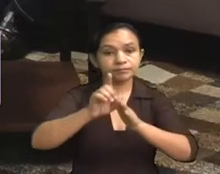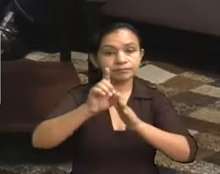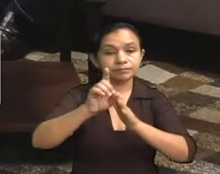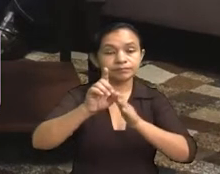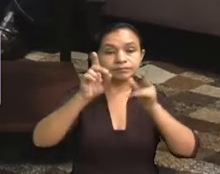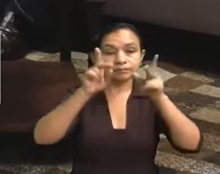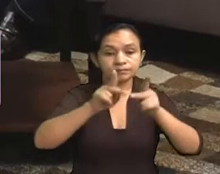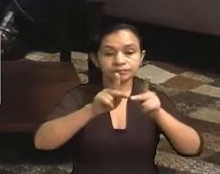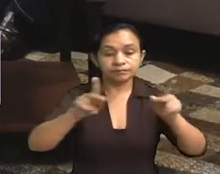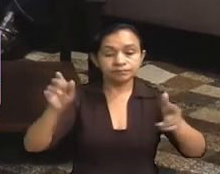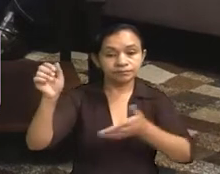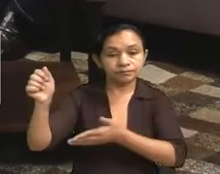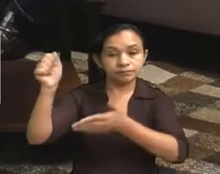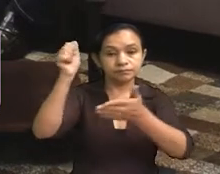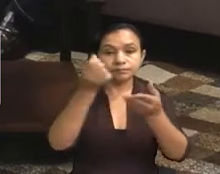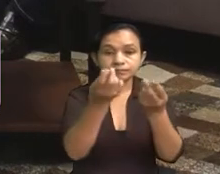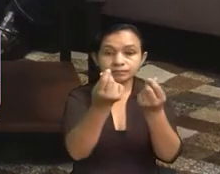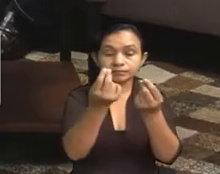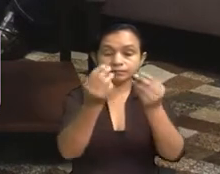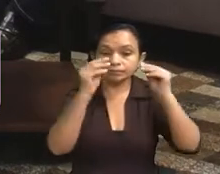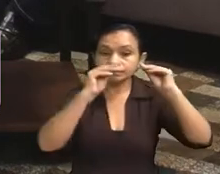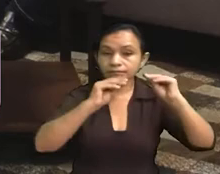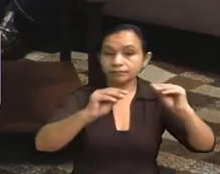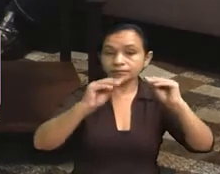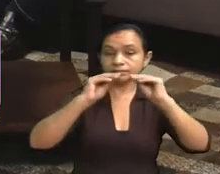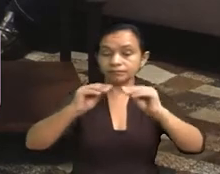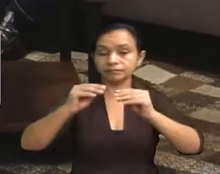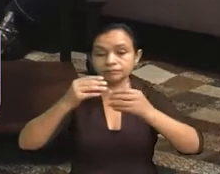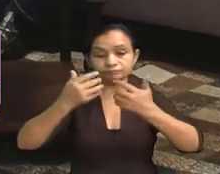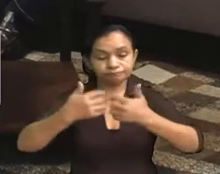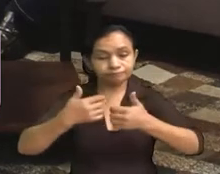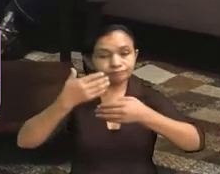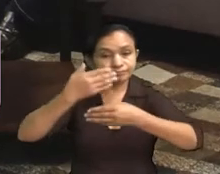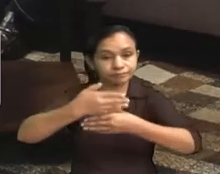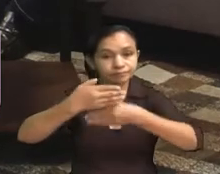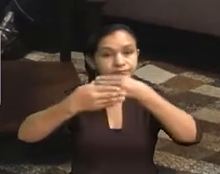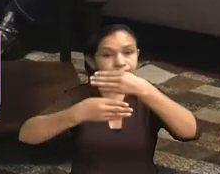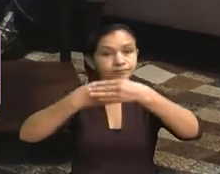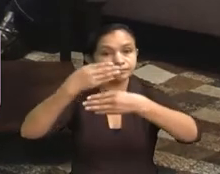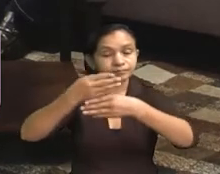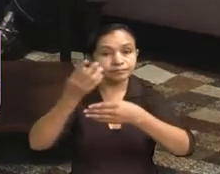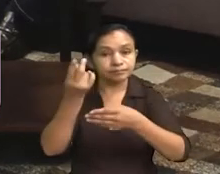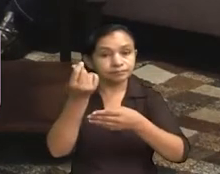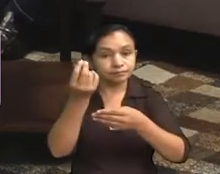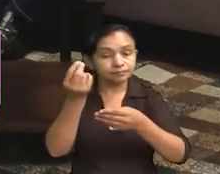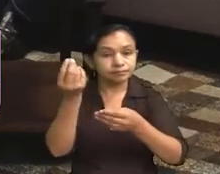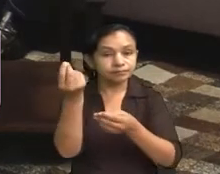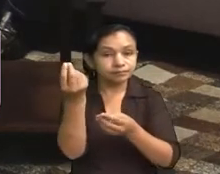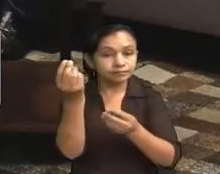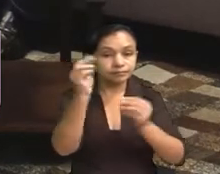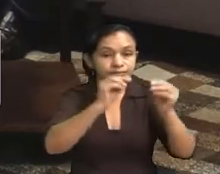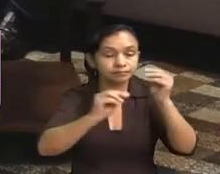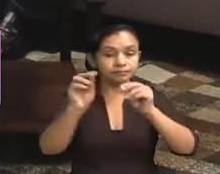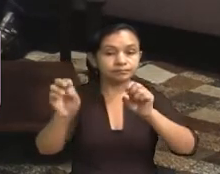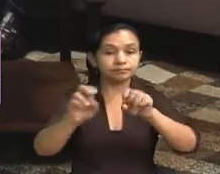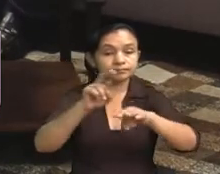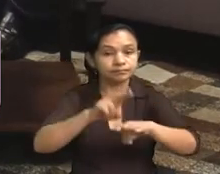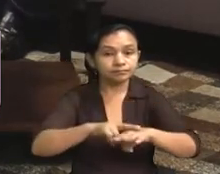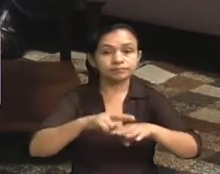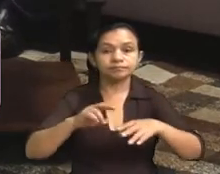plan de inversión pública en el área de educación, a todo ese andamiaje de estructura de la economía nacional.